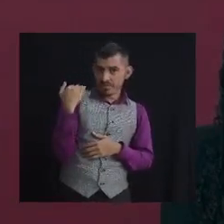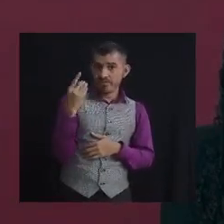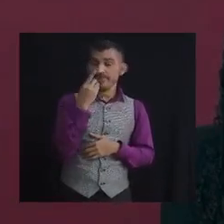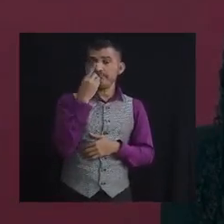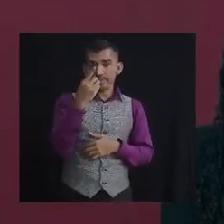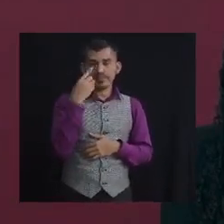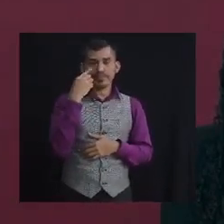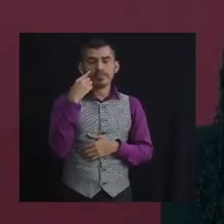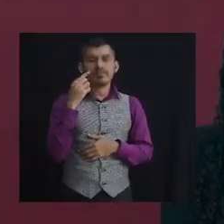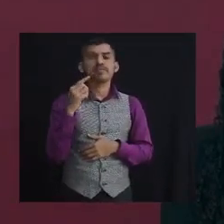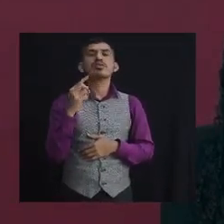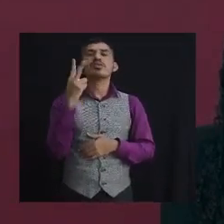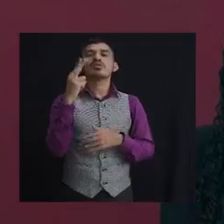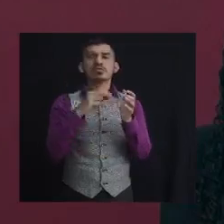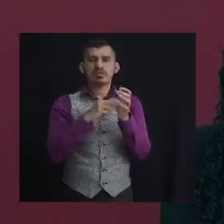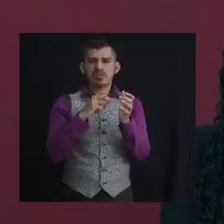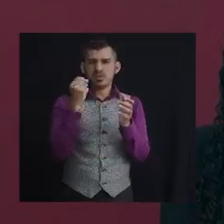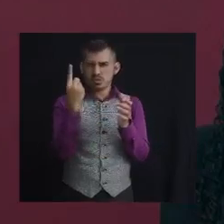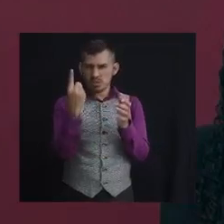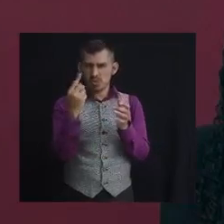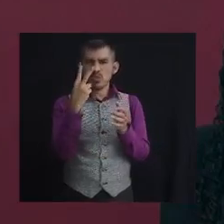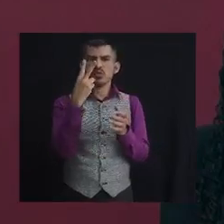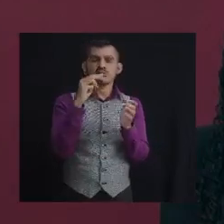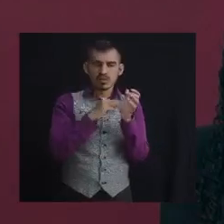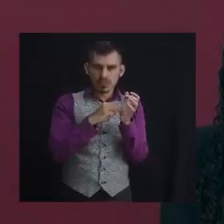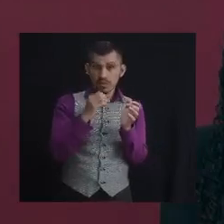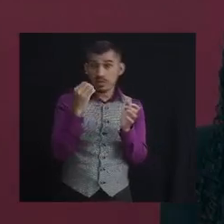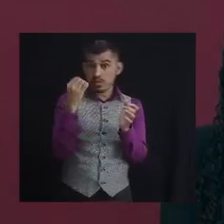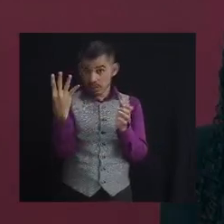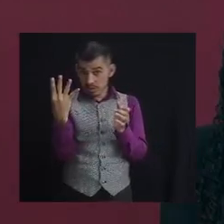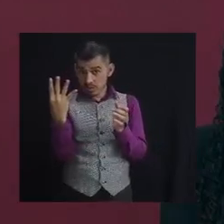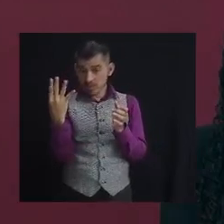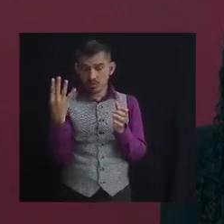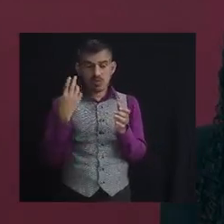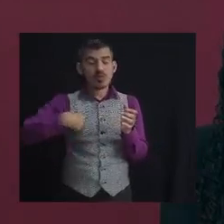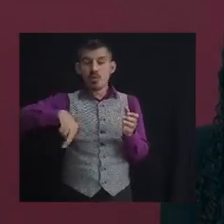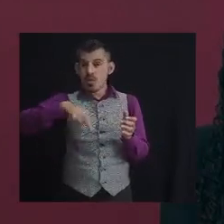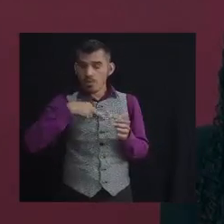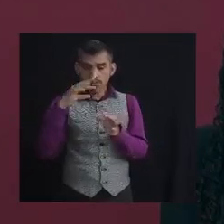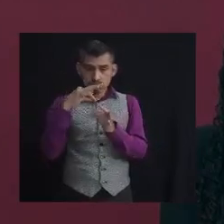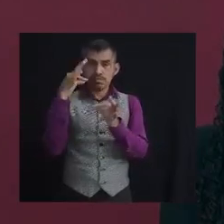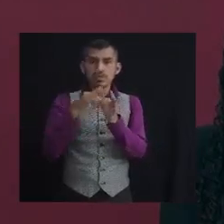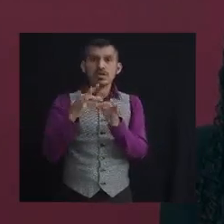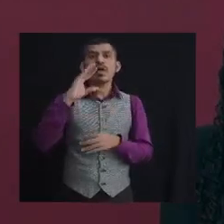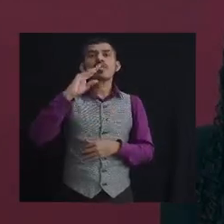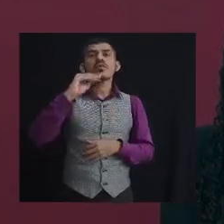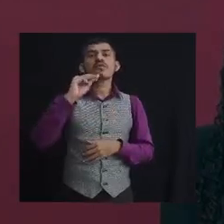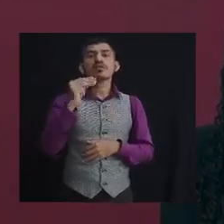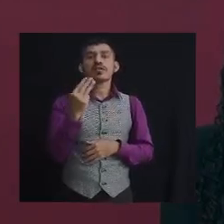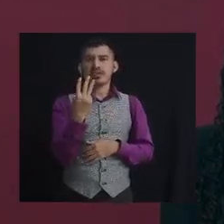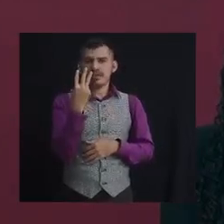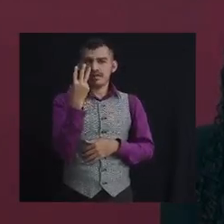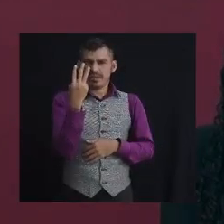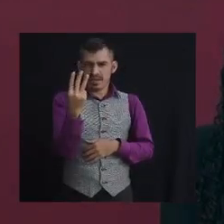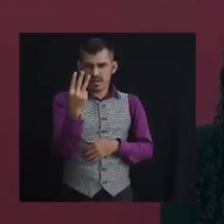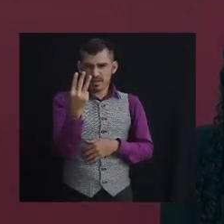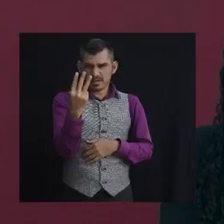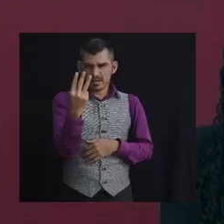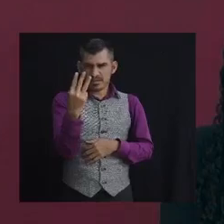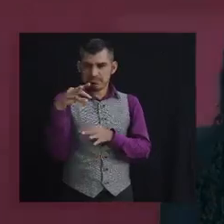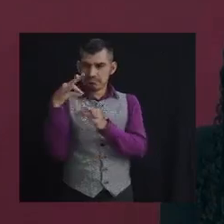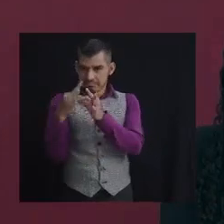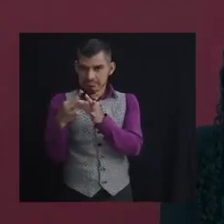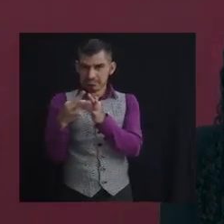Municipal 2021-2024 había cumplido por completo con 93 de los